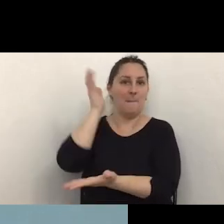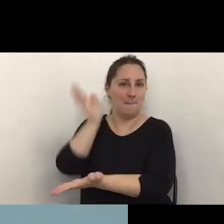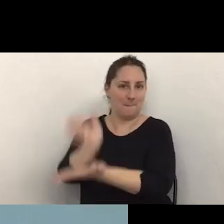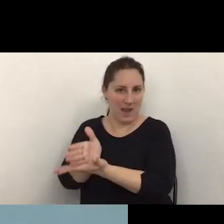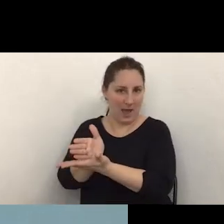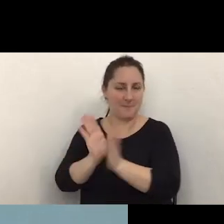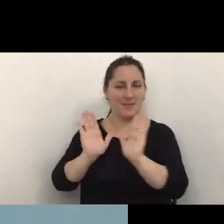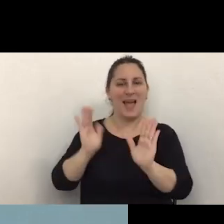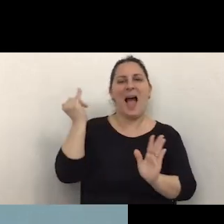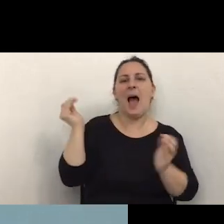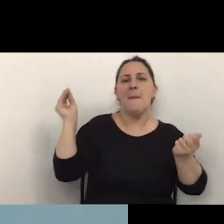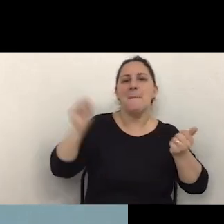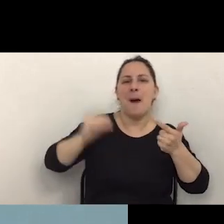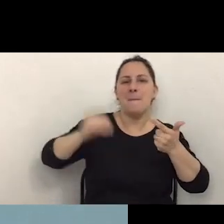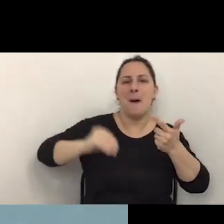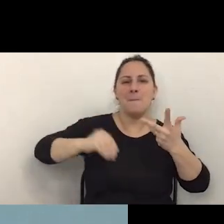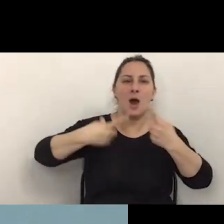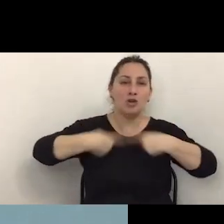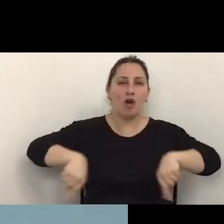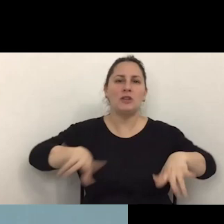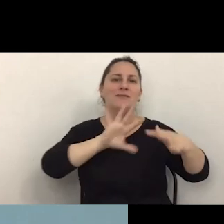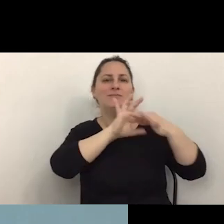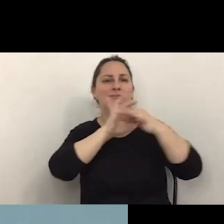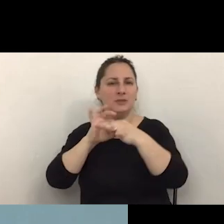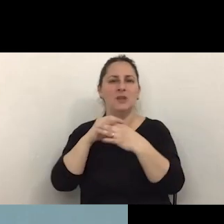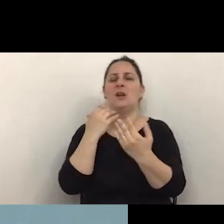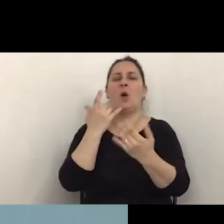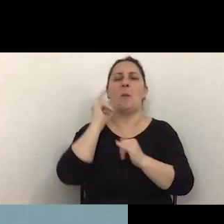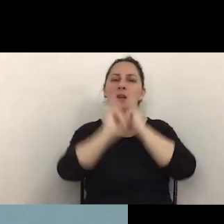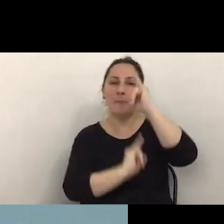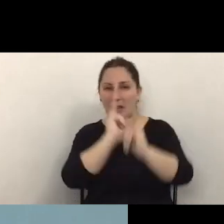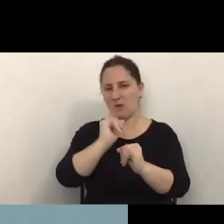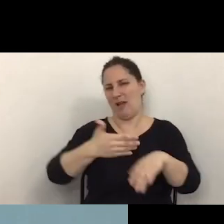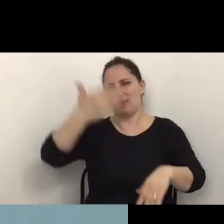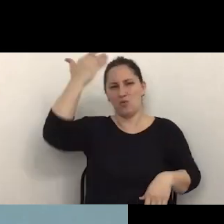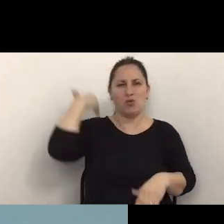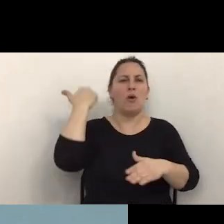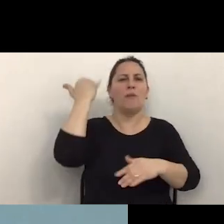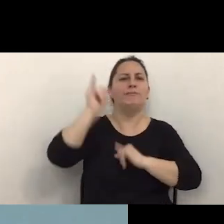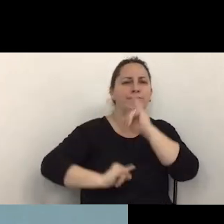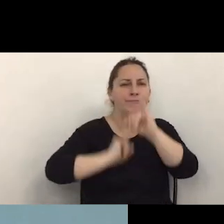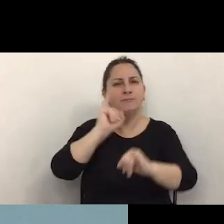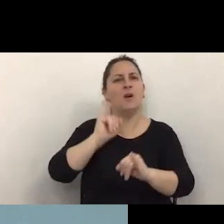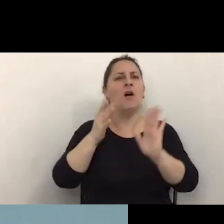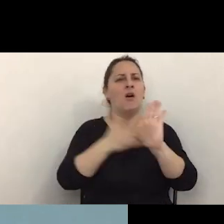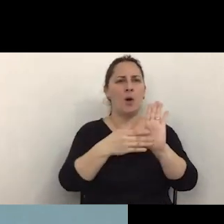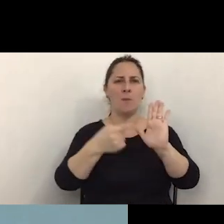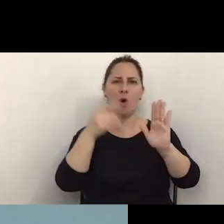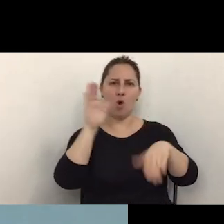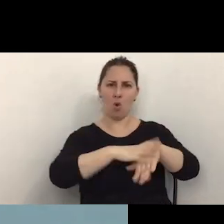Hay un montón de cuestiones relacionadas, un montón de planteos que hubo en su momento relacionados con la